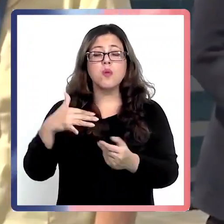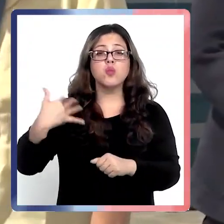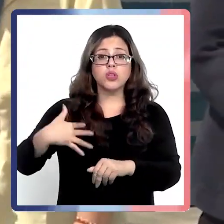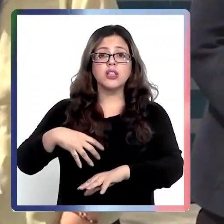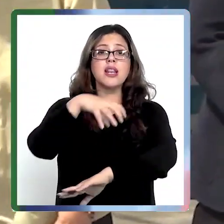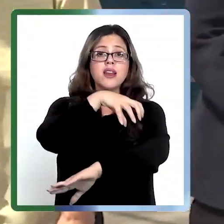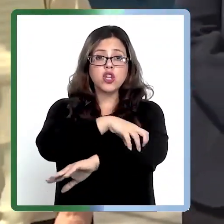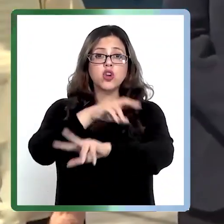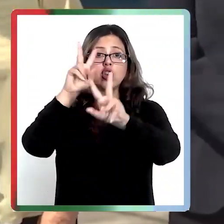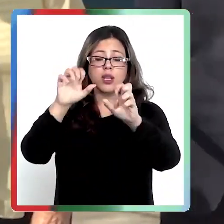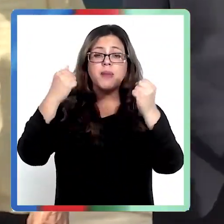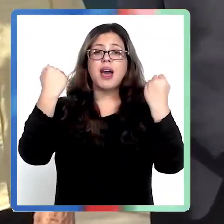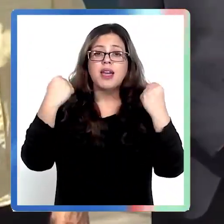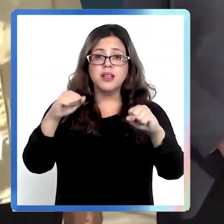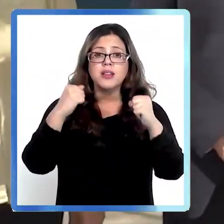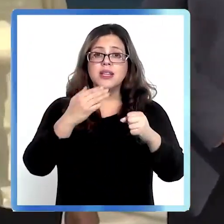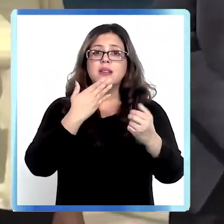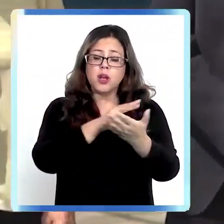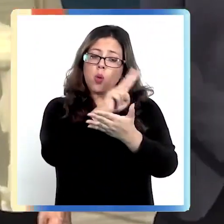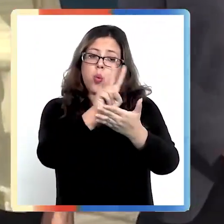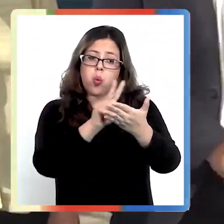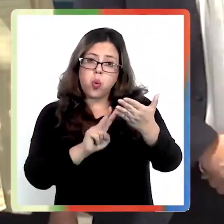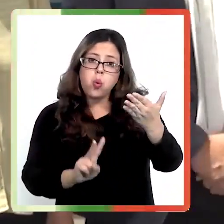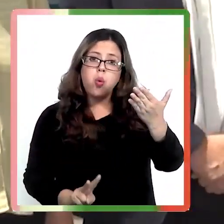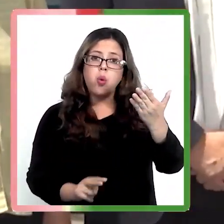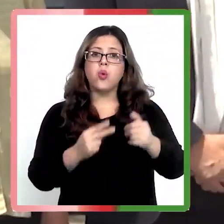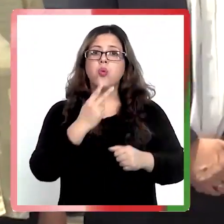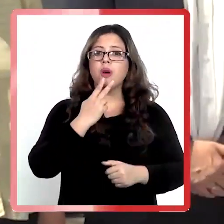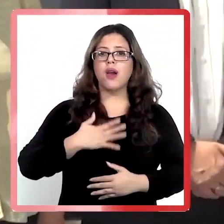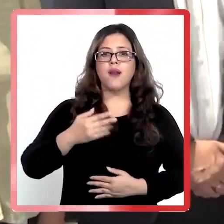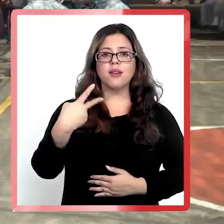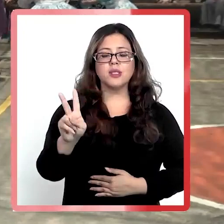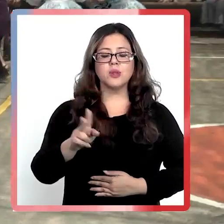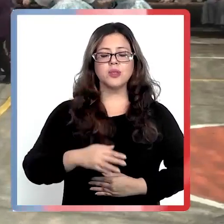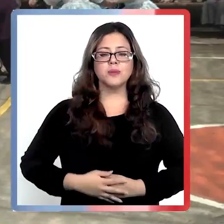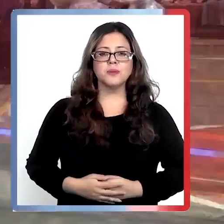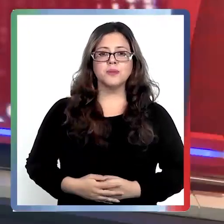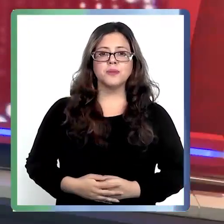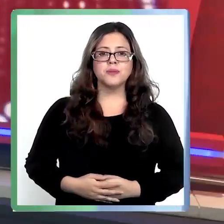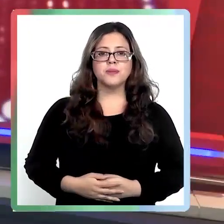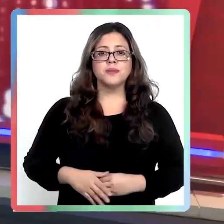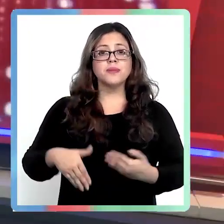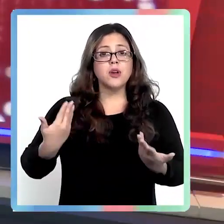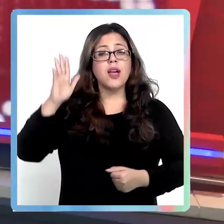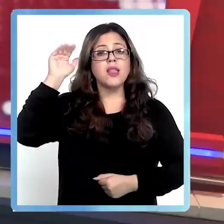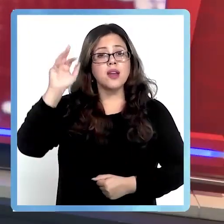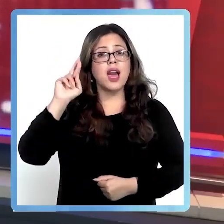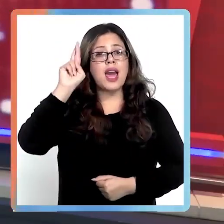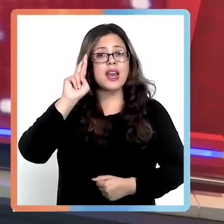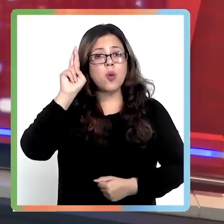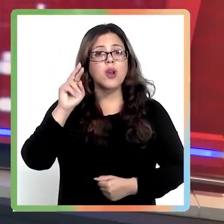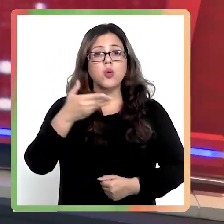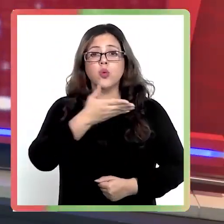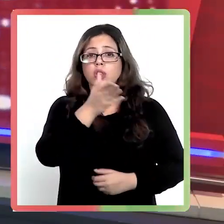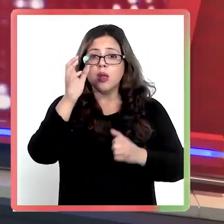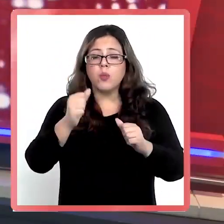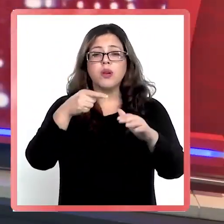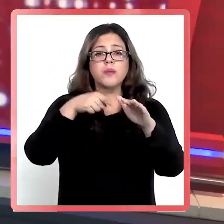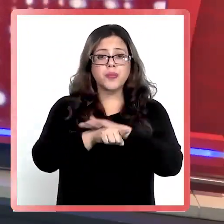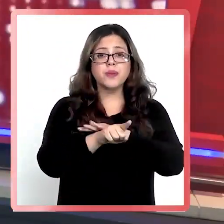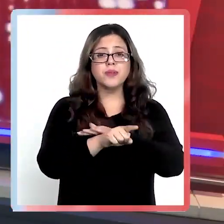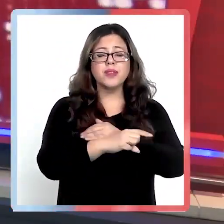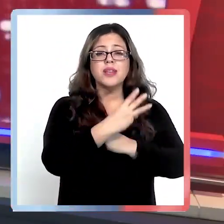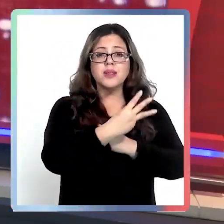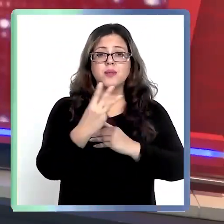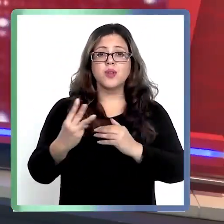región en los ámbitos deportivo y literario a lo largo de su vida. Muy bien, llegó la hora de despedirnos y recuerden que ustedes pueden